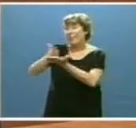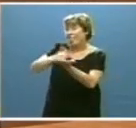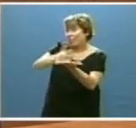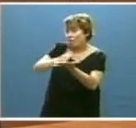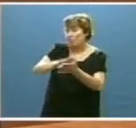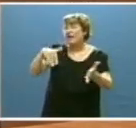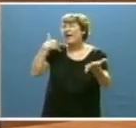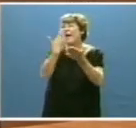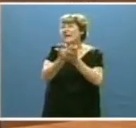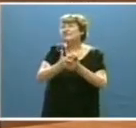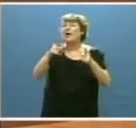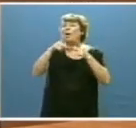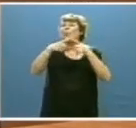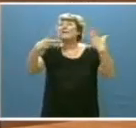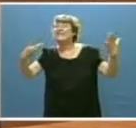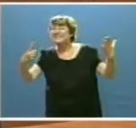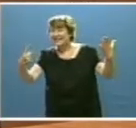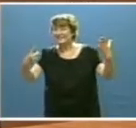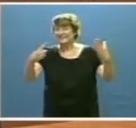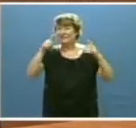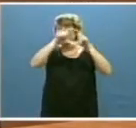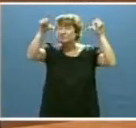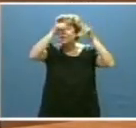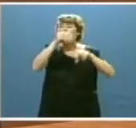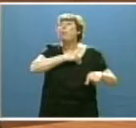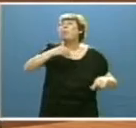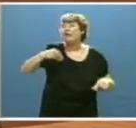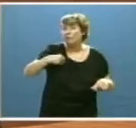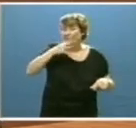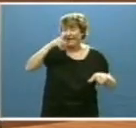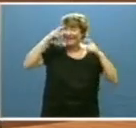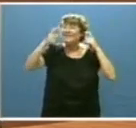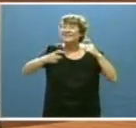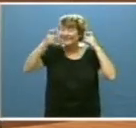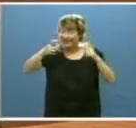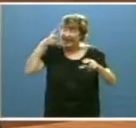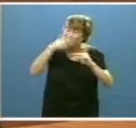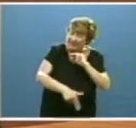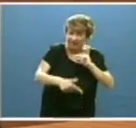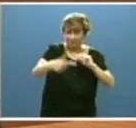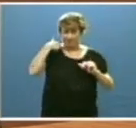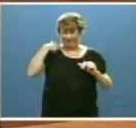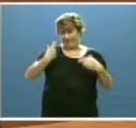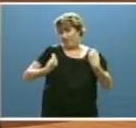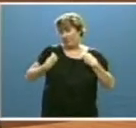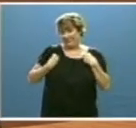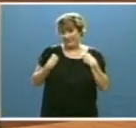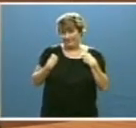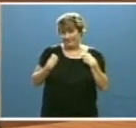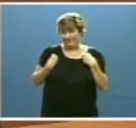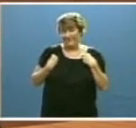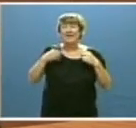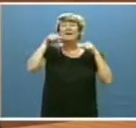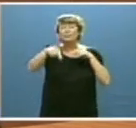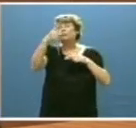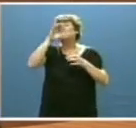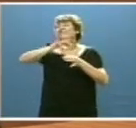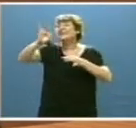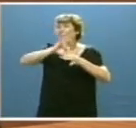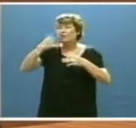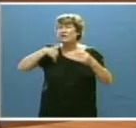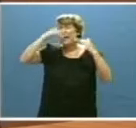hasta 46 entidades financieras para tratar de evitar la pérdida de la vivienda este es un servicio que